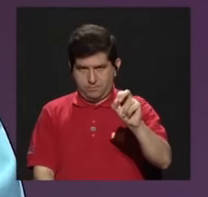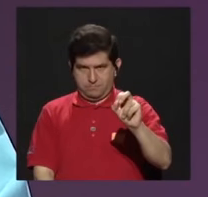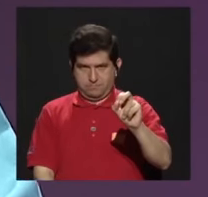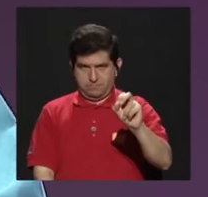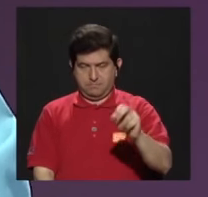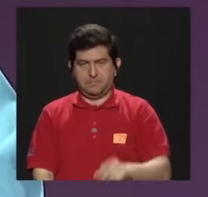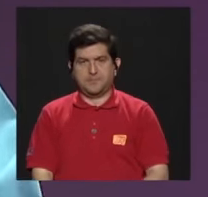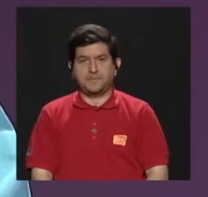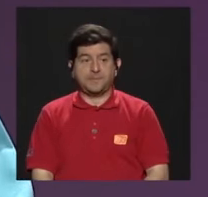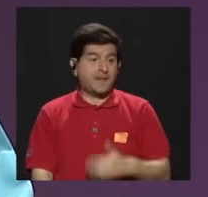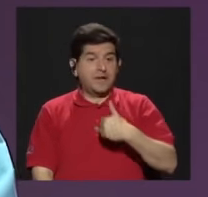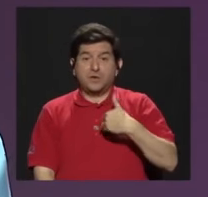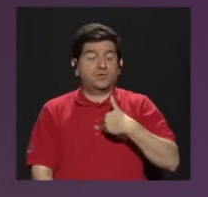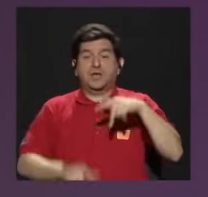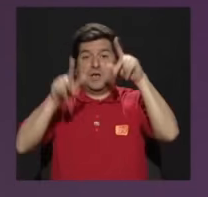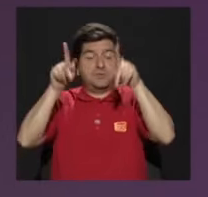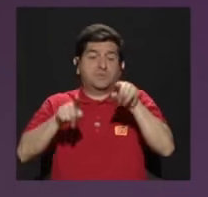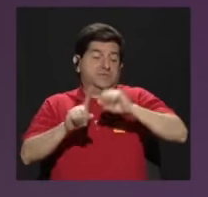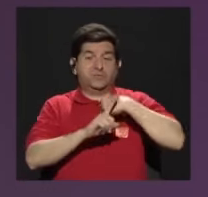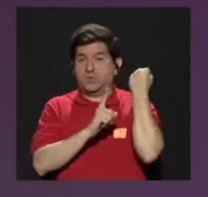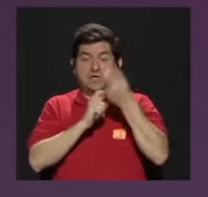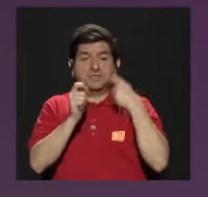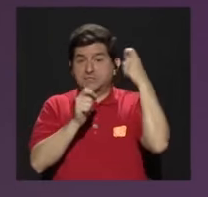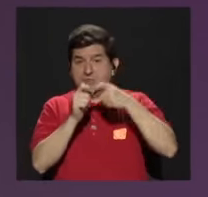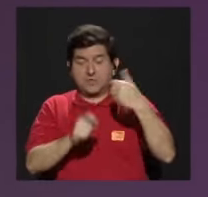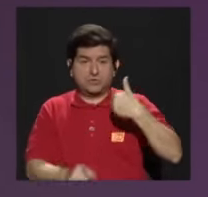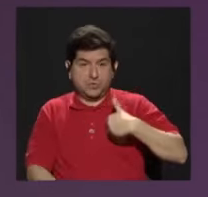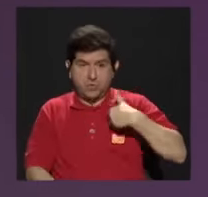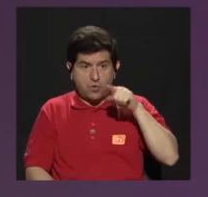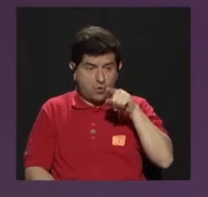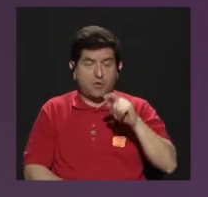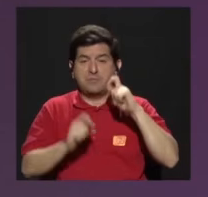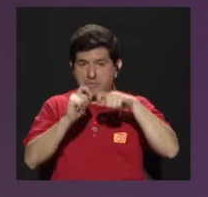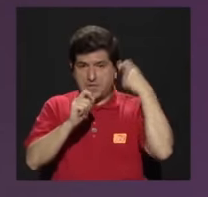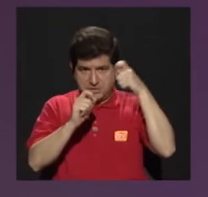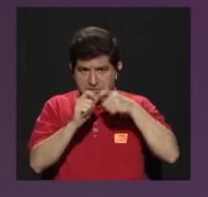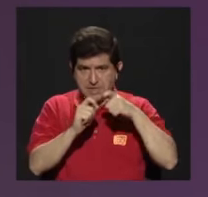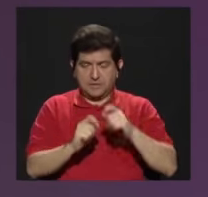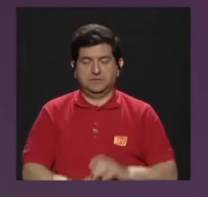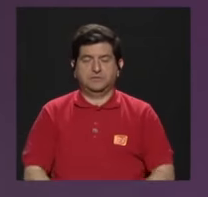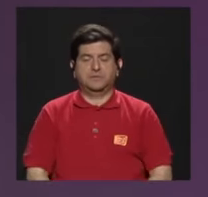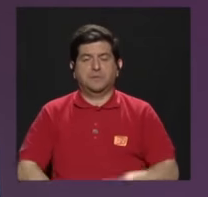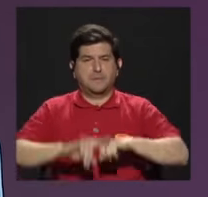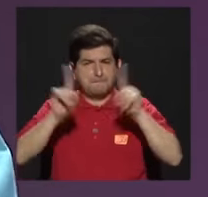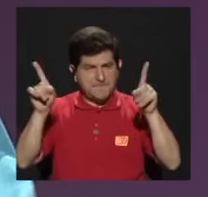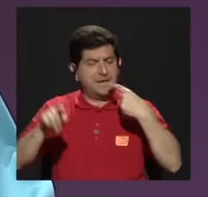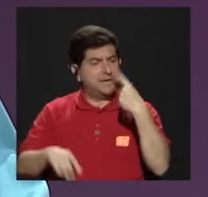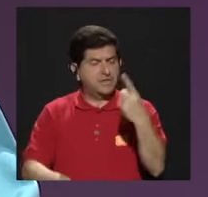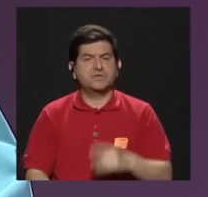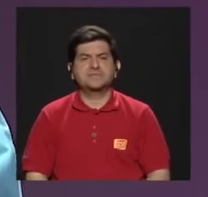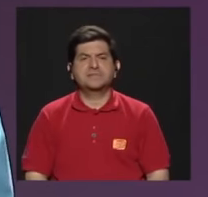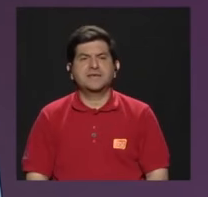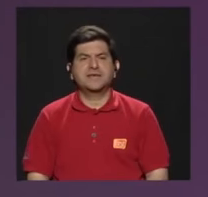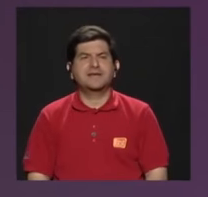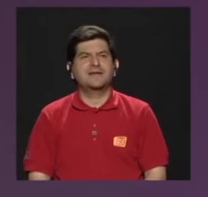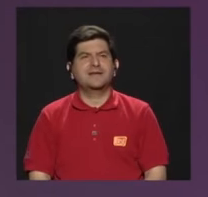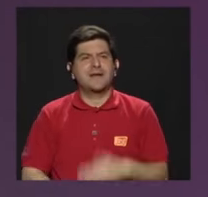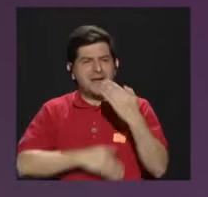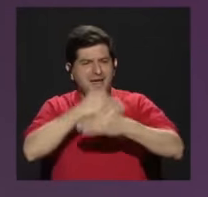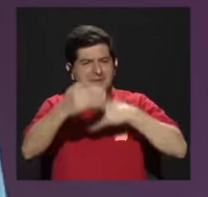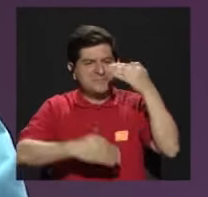no nos ha llegado todavía una persona en estas situaciones, un hombre en estas, uh-huh, en estas circunstancias. Pero nosotros decimos que